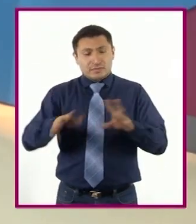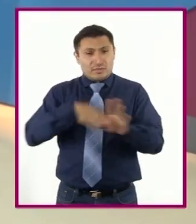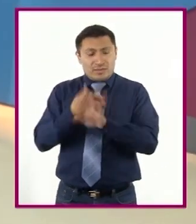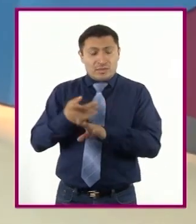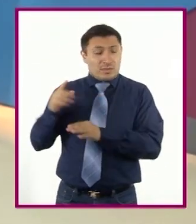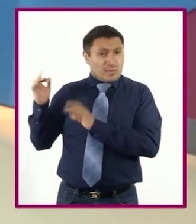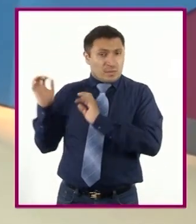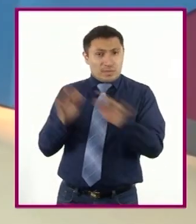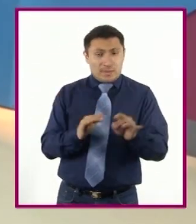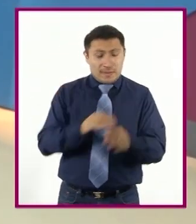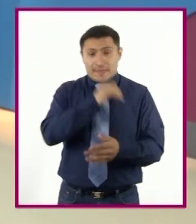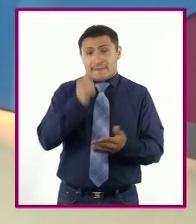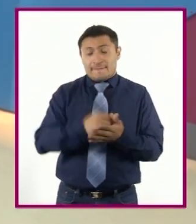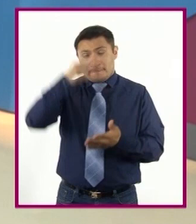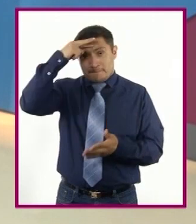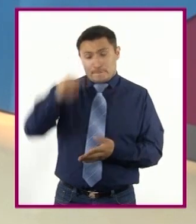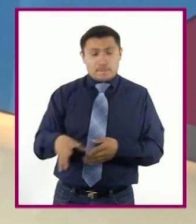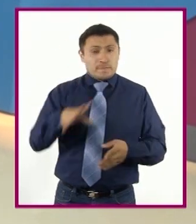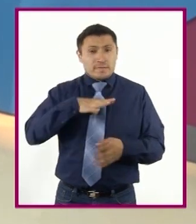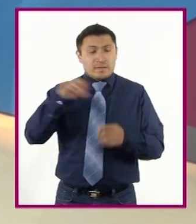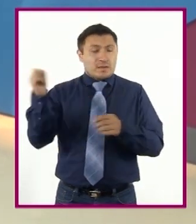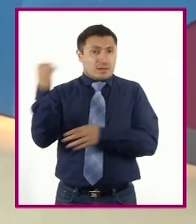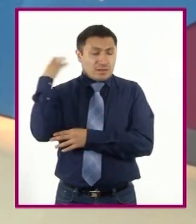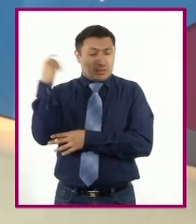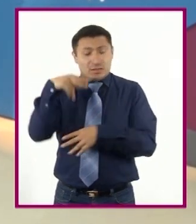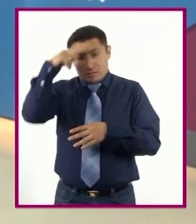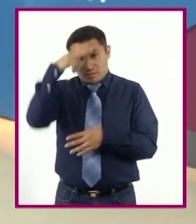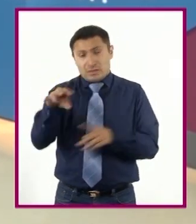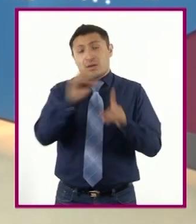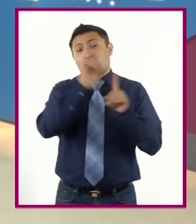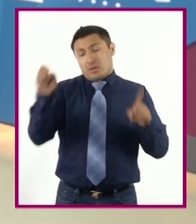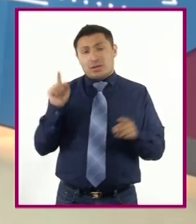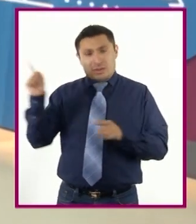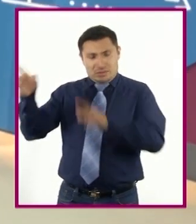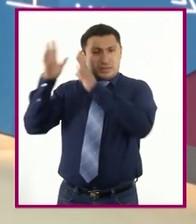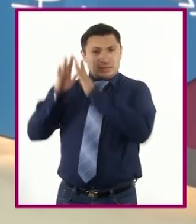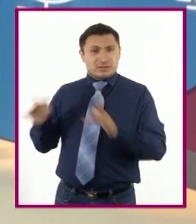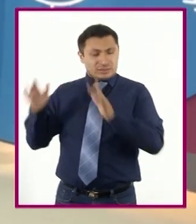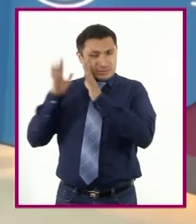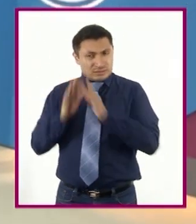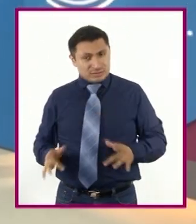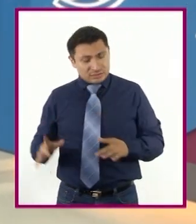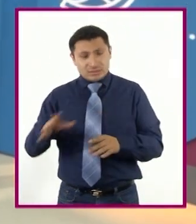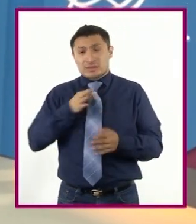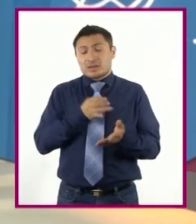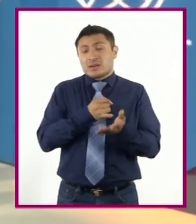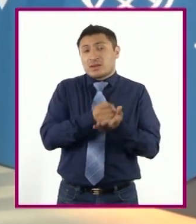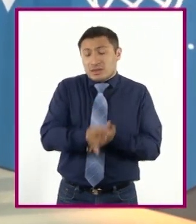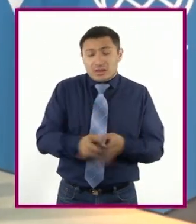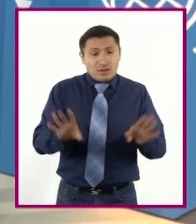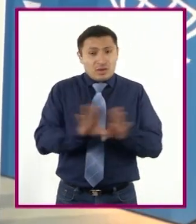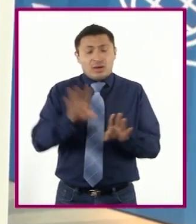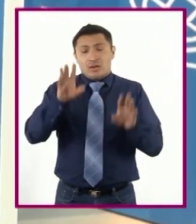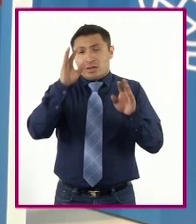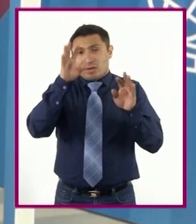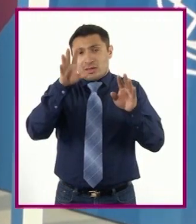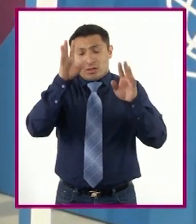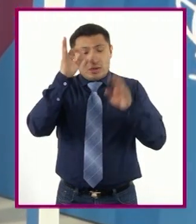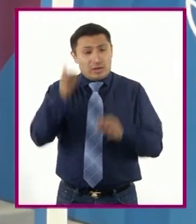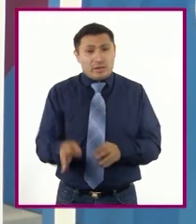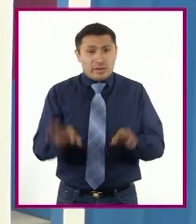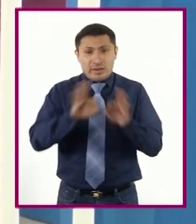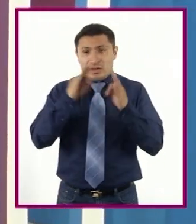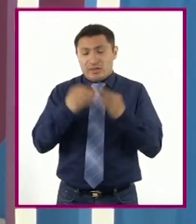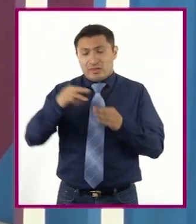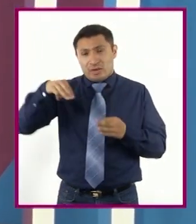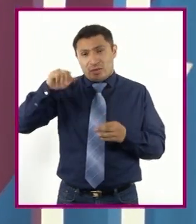Ciudad de México, una asamblea de mexicanos, pero organizada por los franceses, decidió adoptar el sistema monárquico como forma de